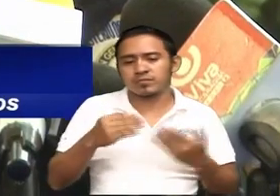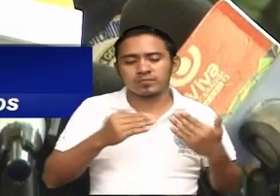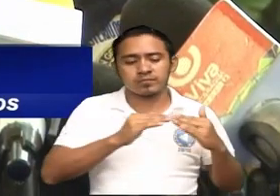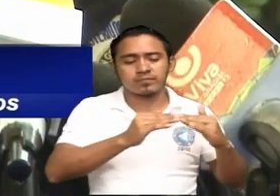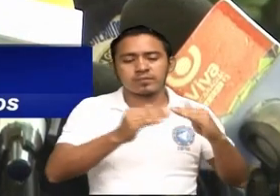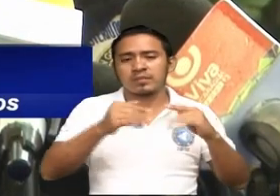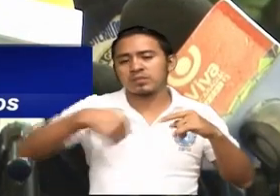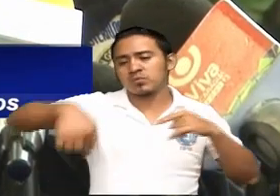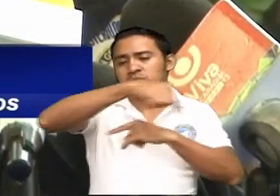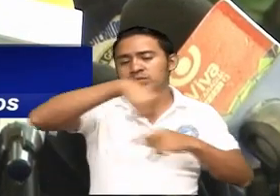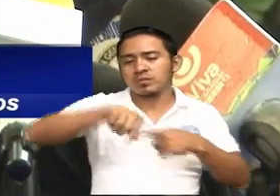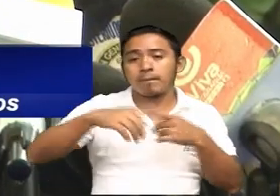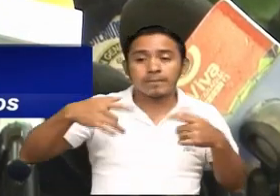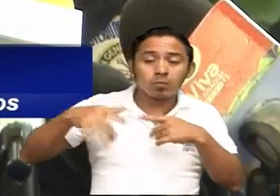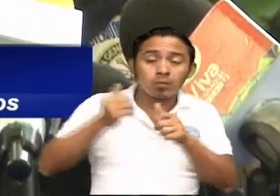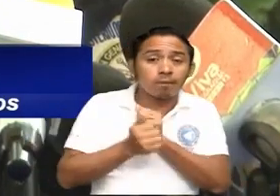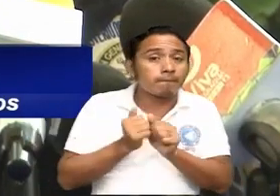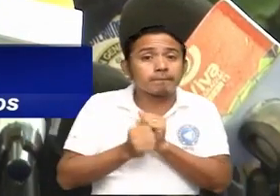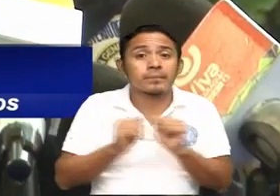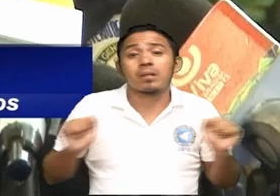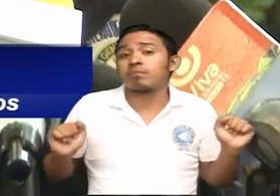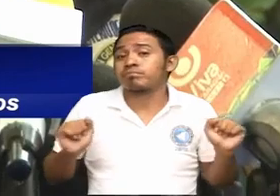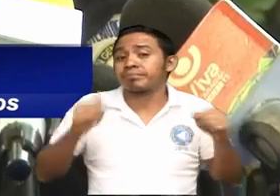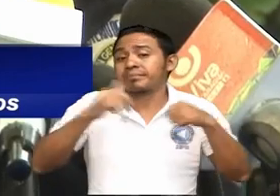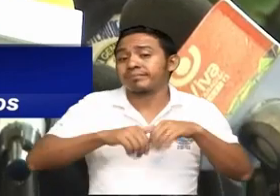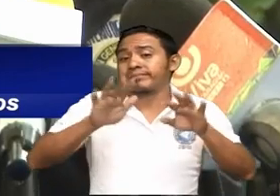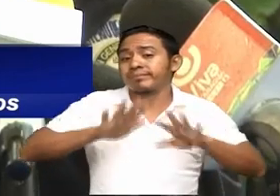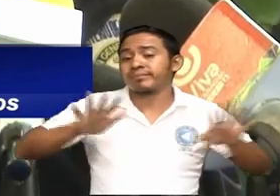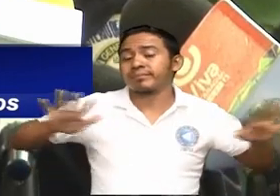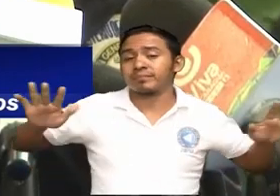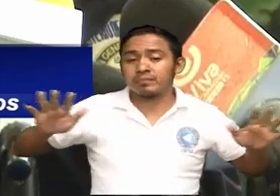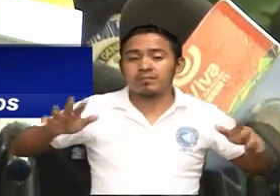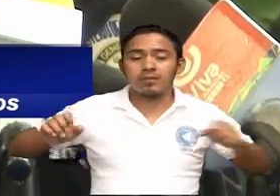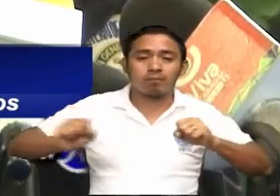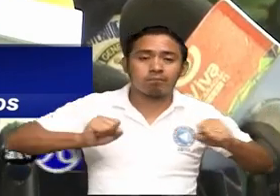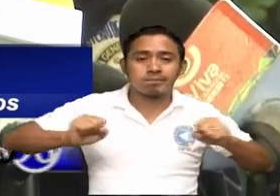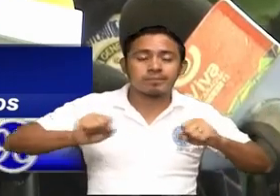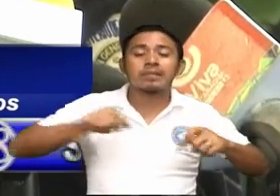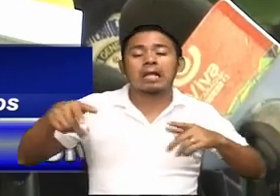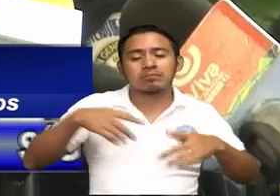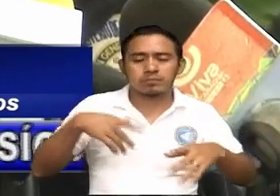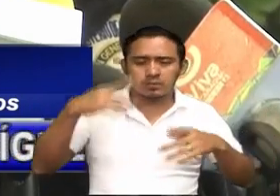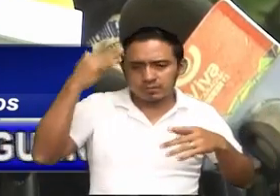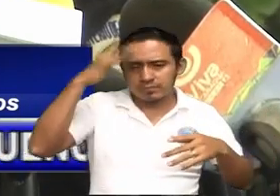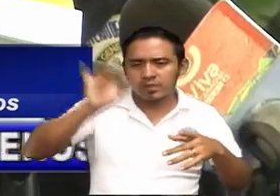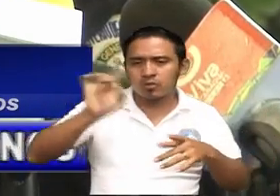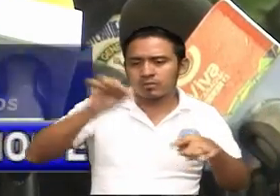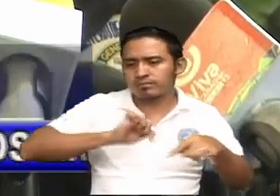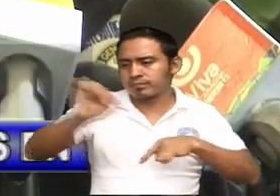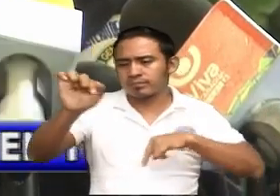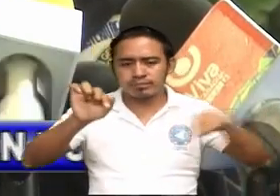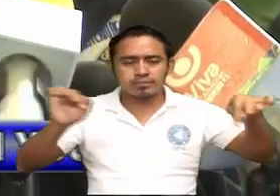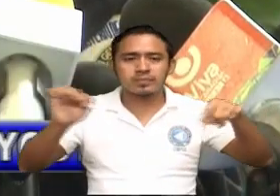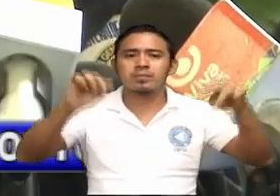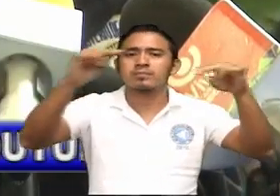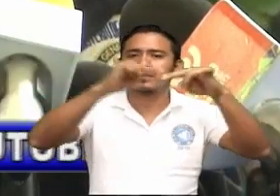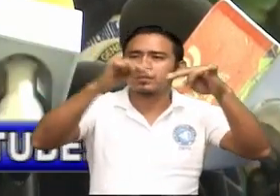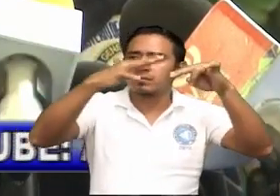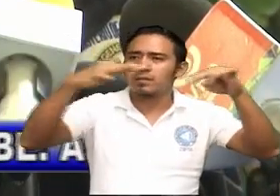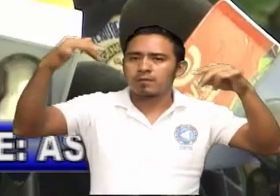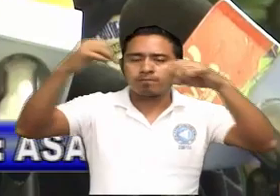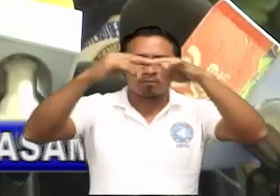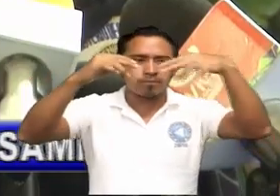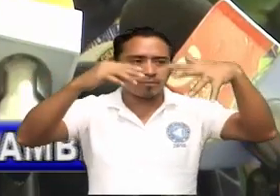de seguridad por cualquier evento de la naturaleza que se nos genere, lo que es sistema eléctrico, lo